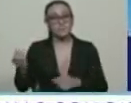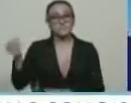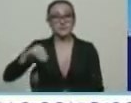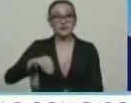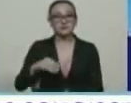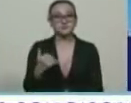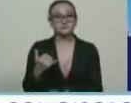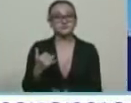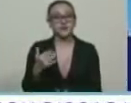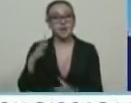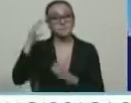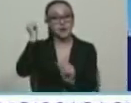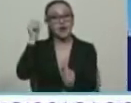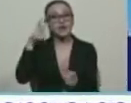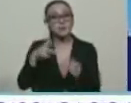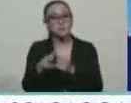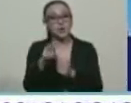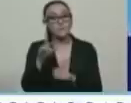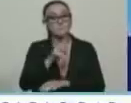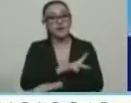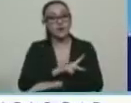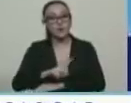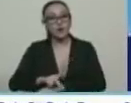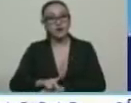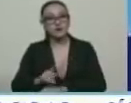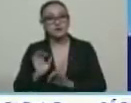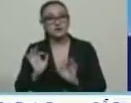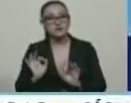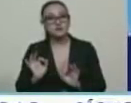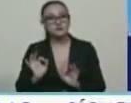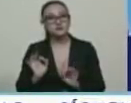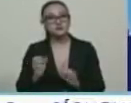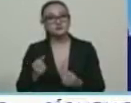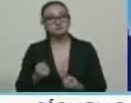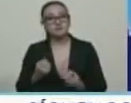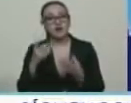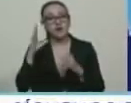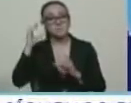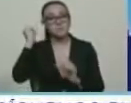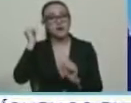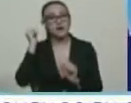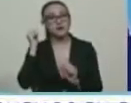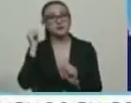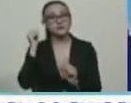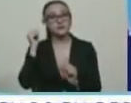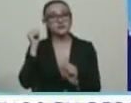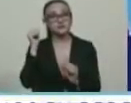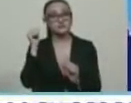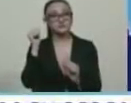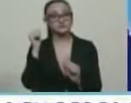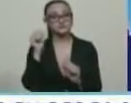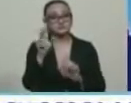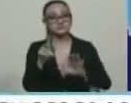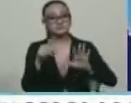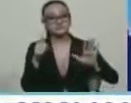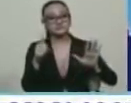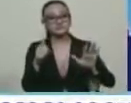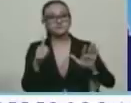en Paraguay, últimamente, nuestro número de embajadas en la área son